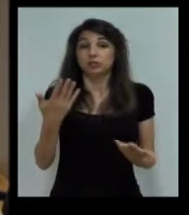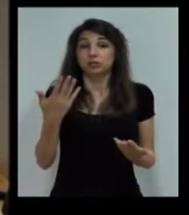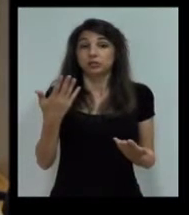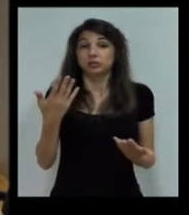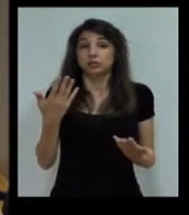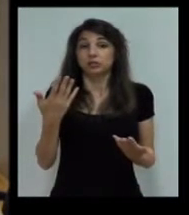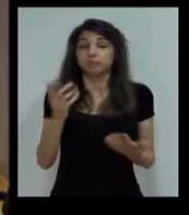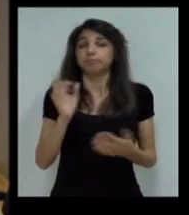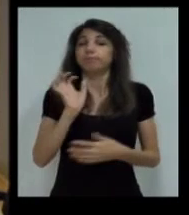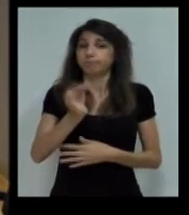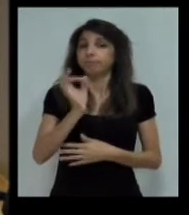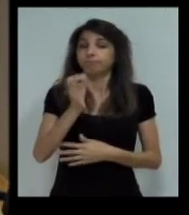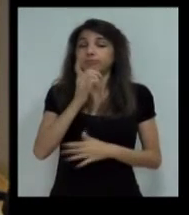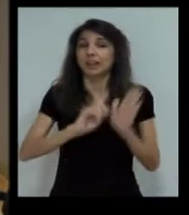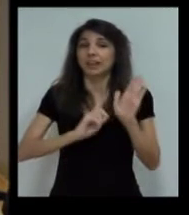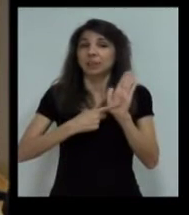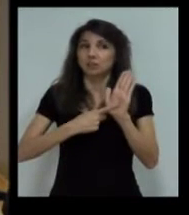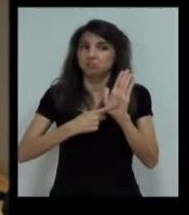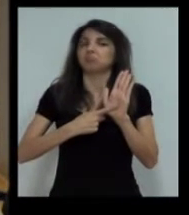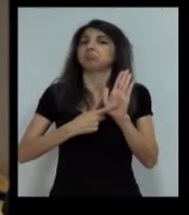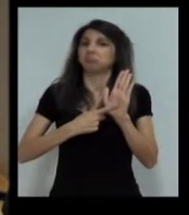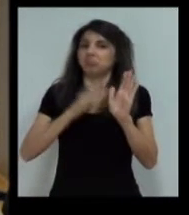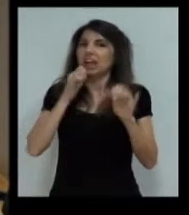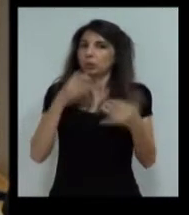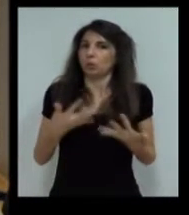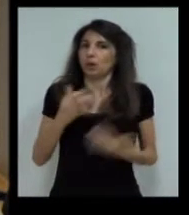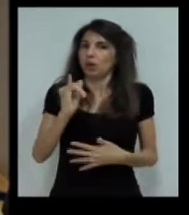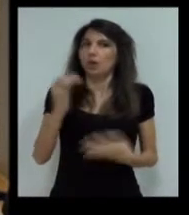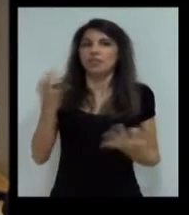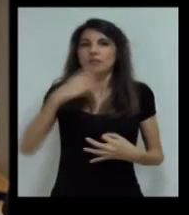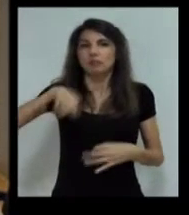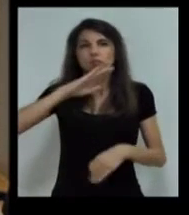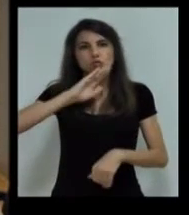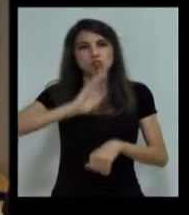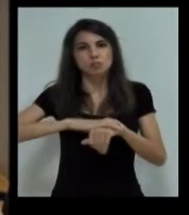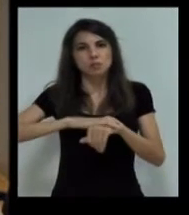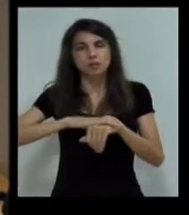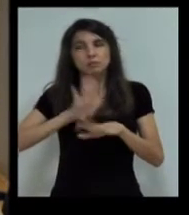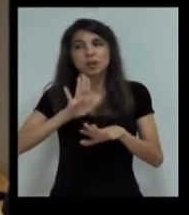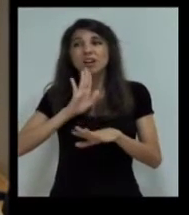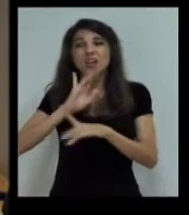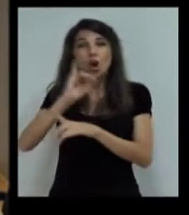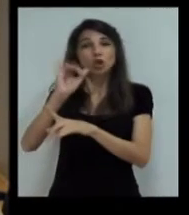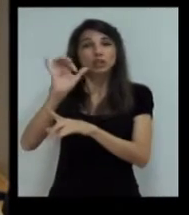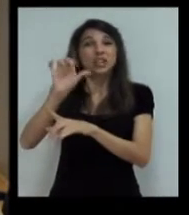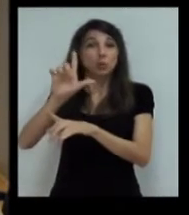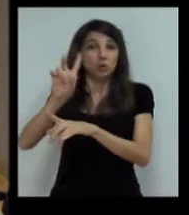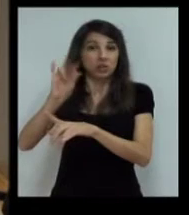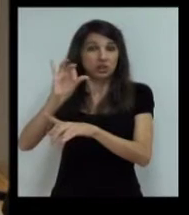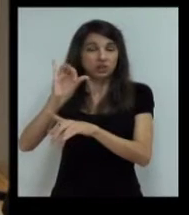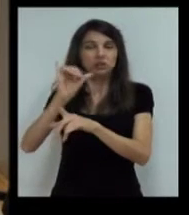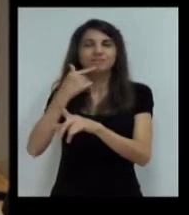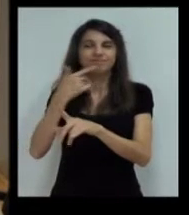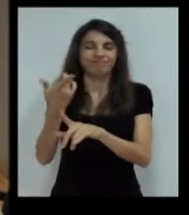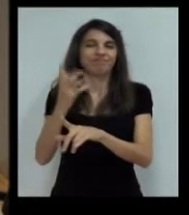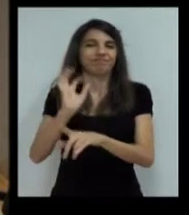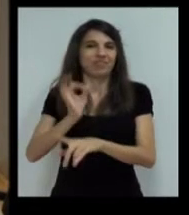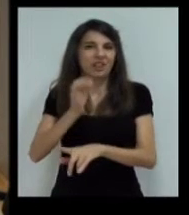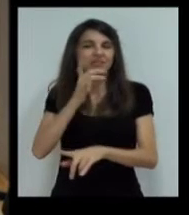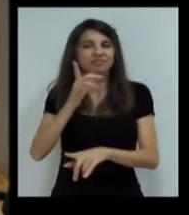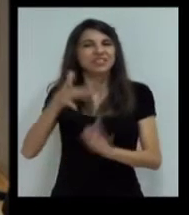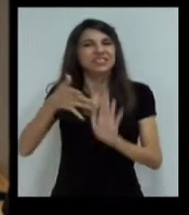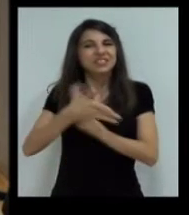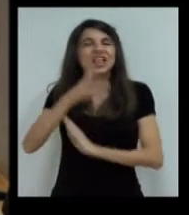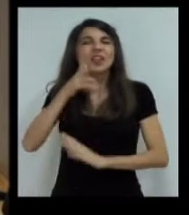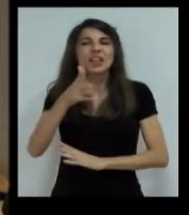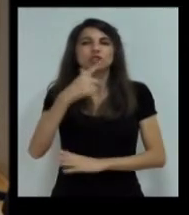la legislación está vigente, por lo tanto debiéramos de cumplirla, pero como dice José Luis, son reconocimientos de derechos genéricos